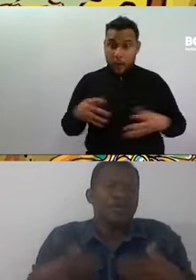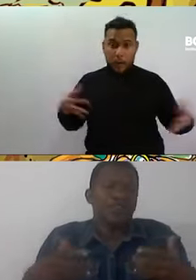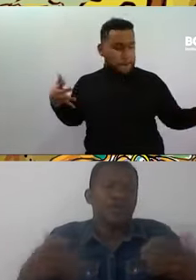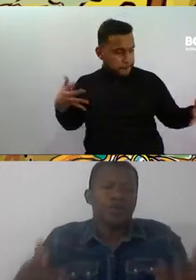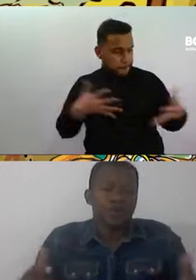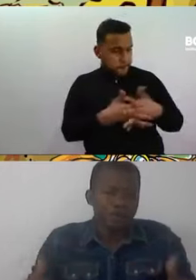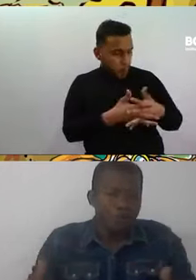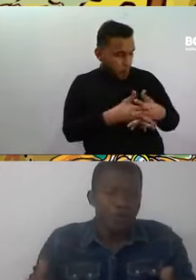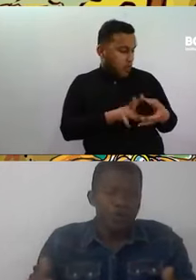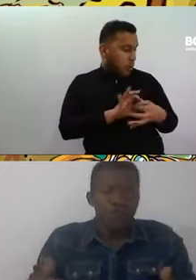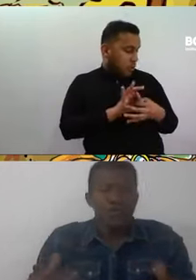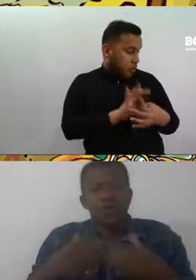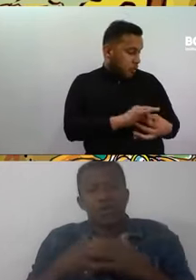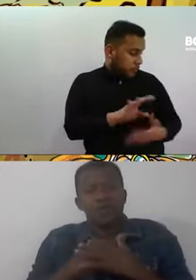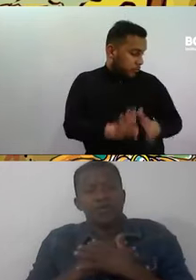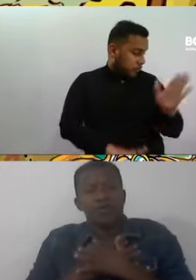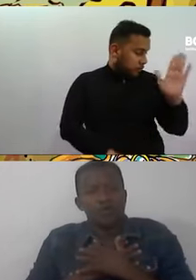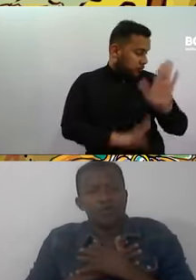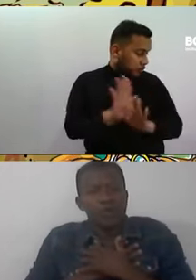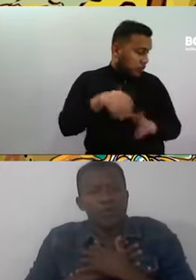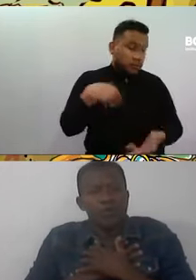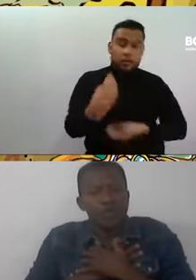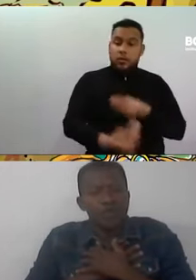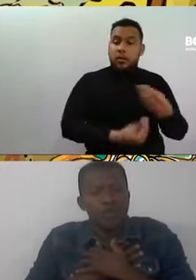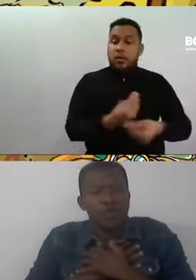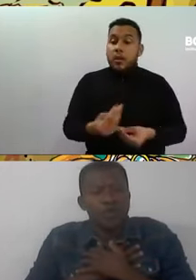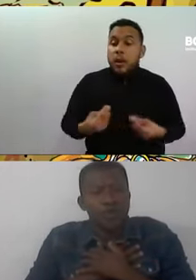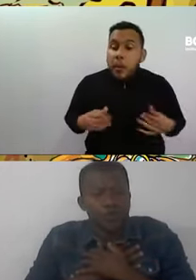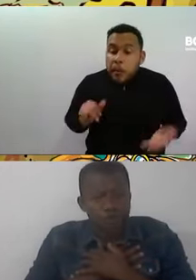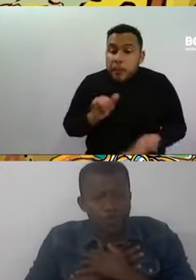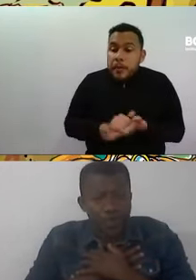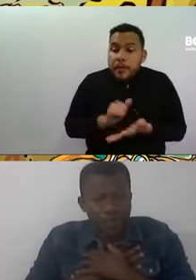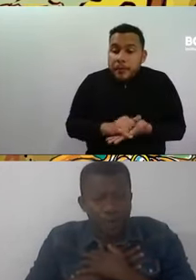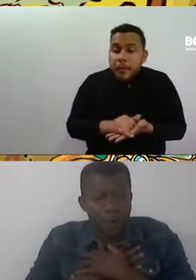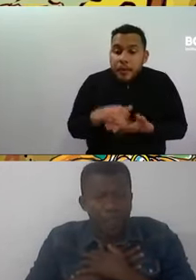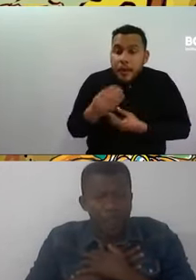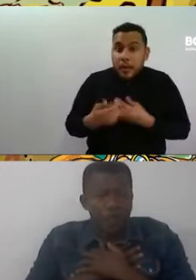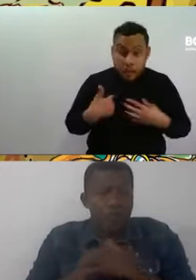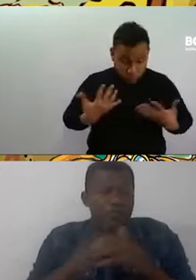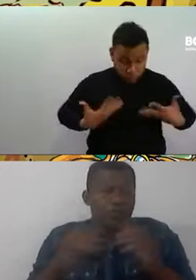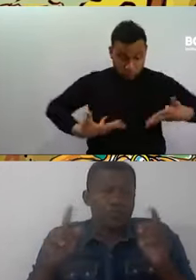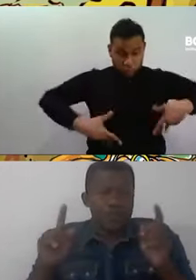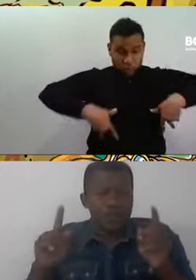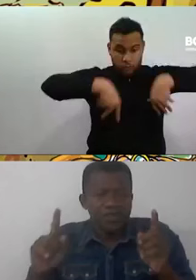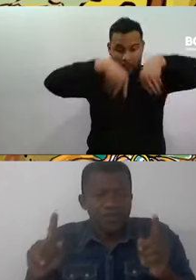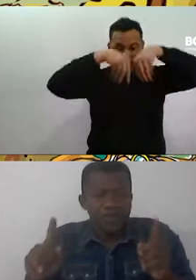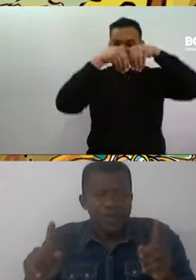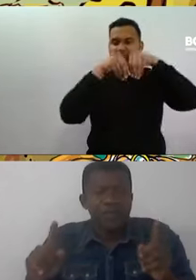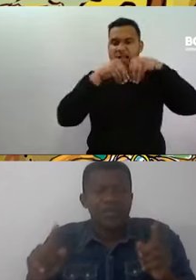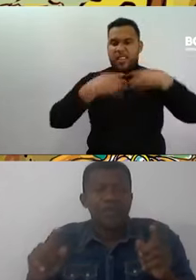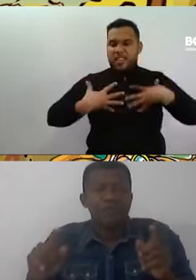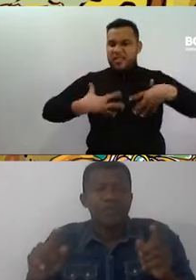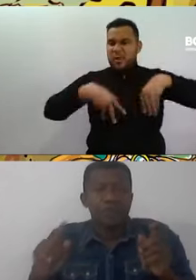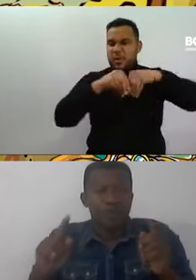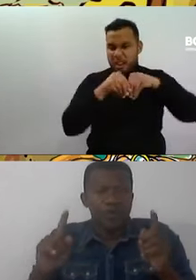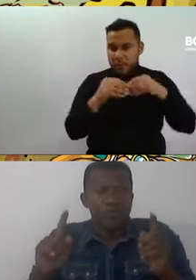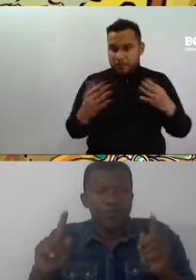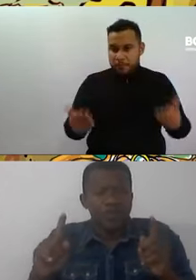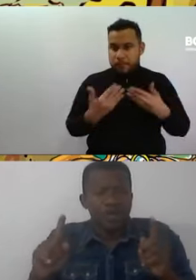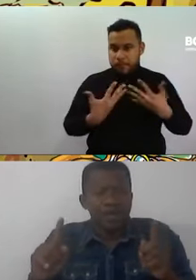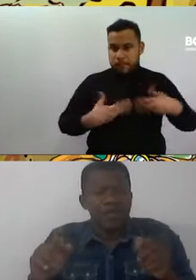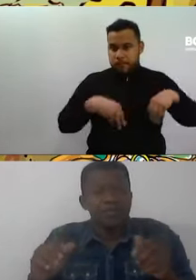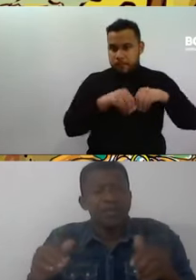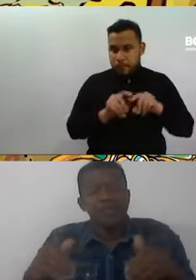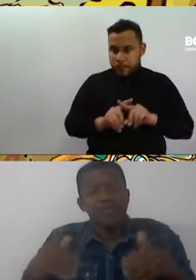el desarrollo de lo que nosotros hemos sido como sociedad. Una sociedad diferente, una